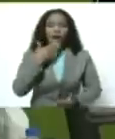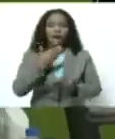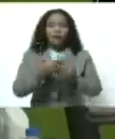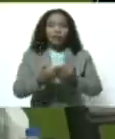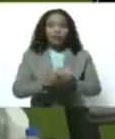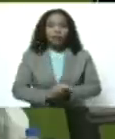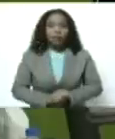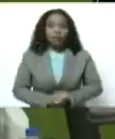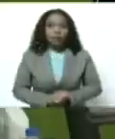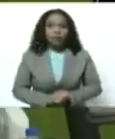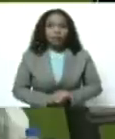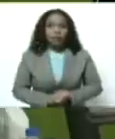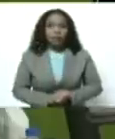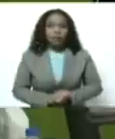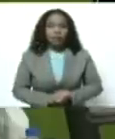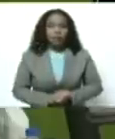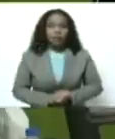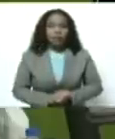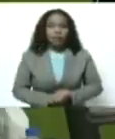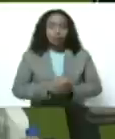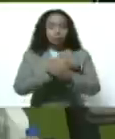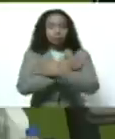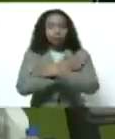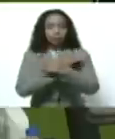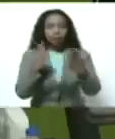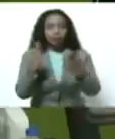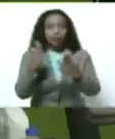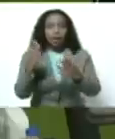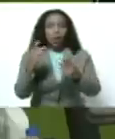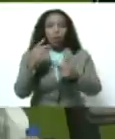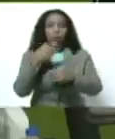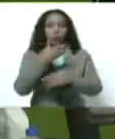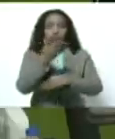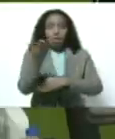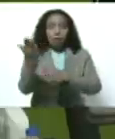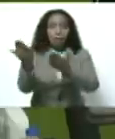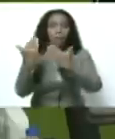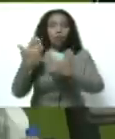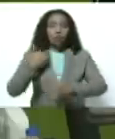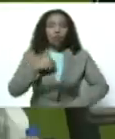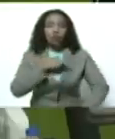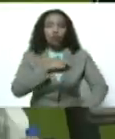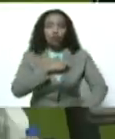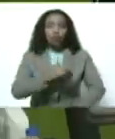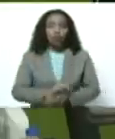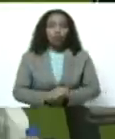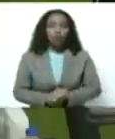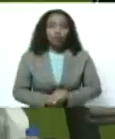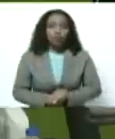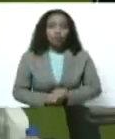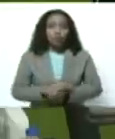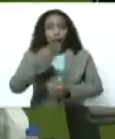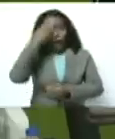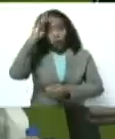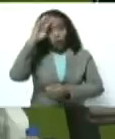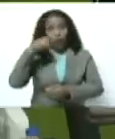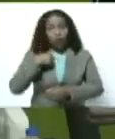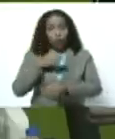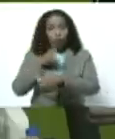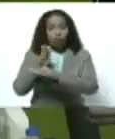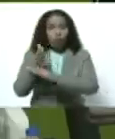agradecidos por la solidaridad que han expresado hacia nosotros. Estuve en Cuba hace algunas semanas.